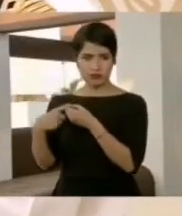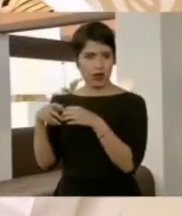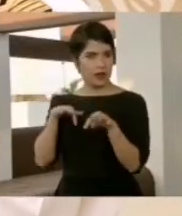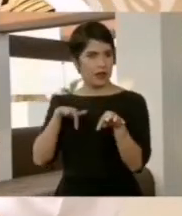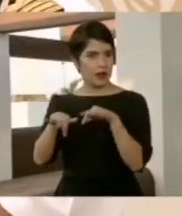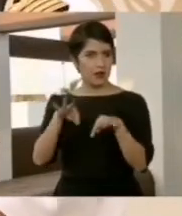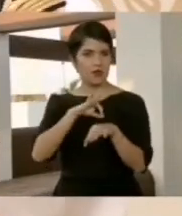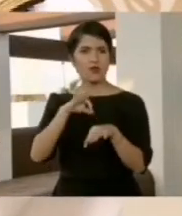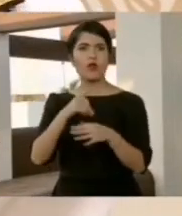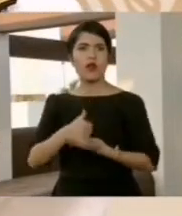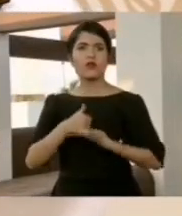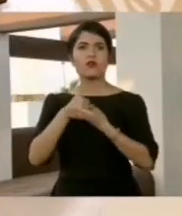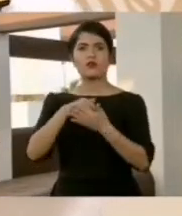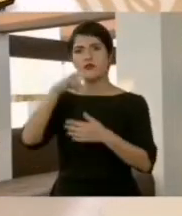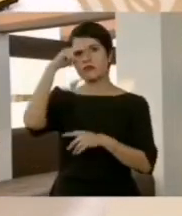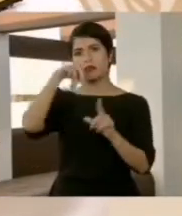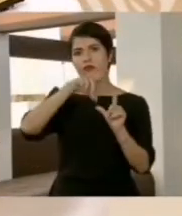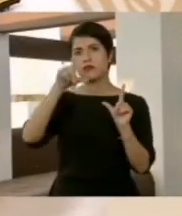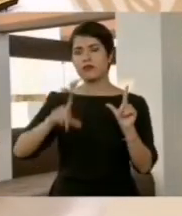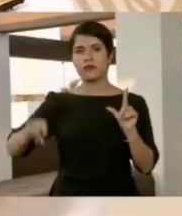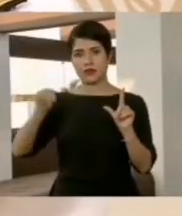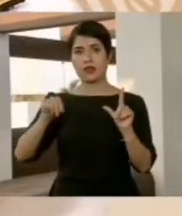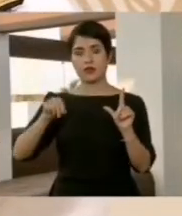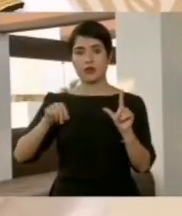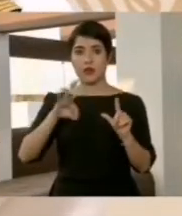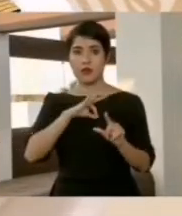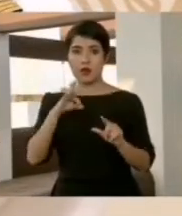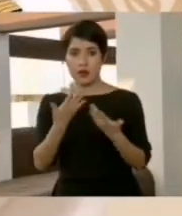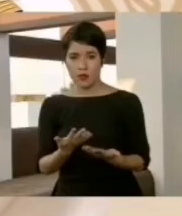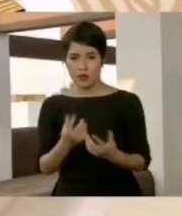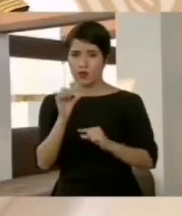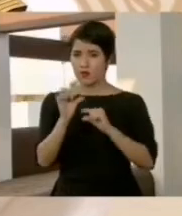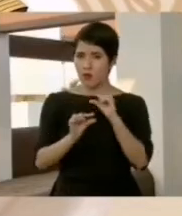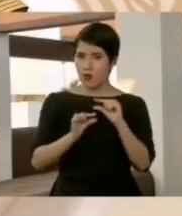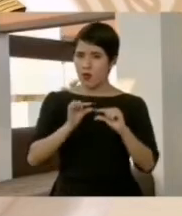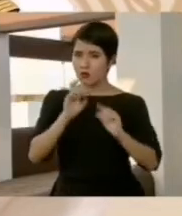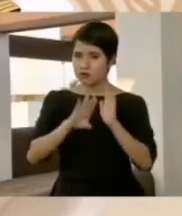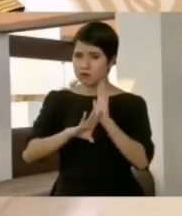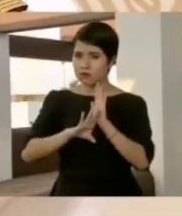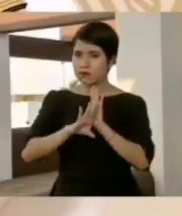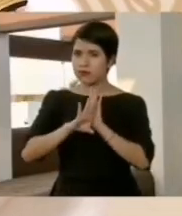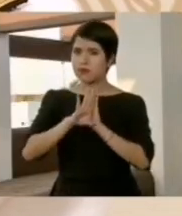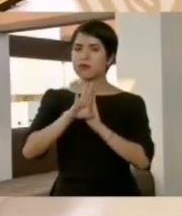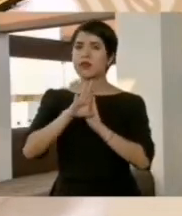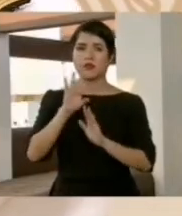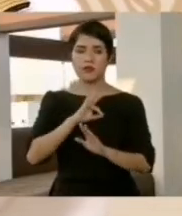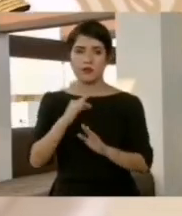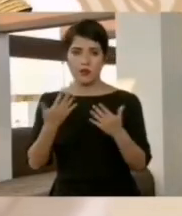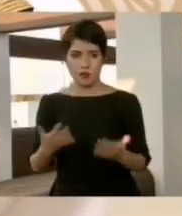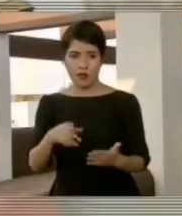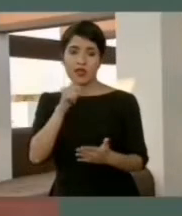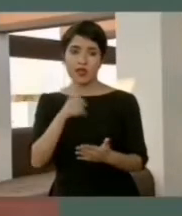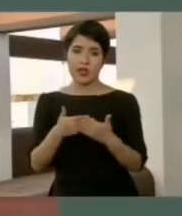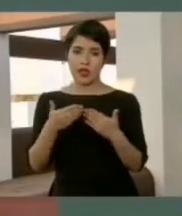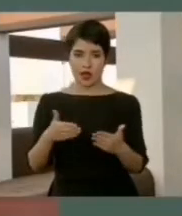la oportunidad histórica que ahora se nos brinda para elegir el rumbo que queremos tomar para conseguir la marina mercante y el